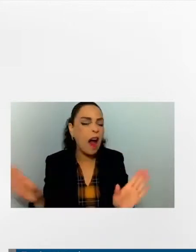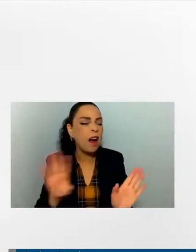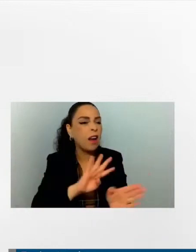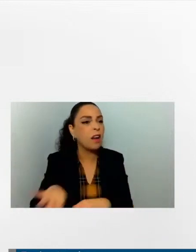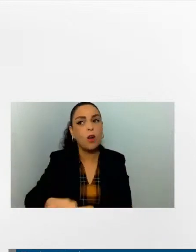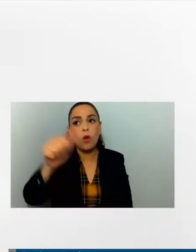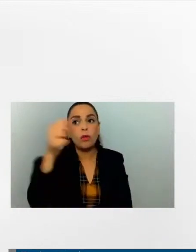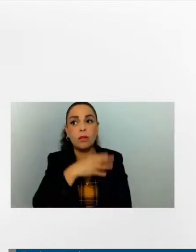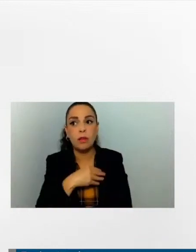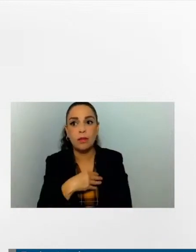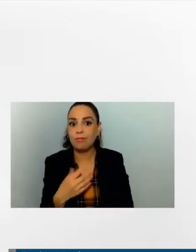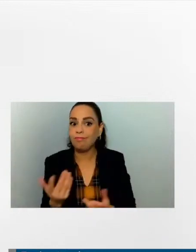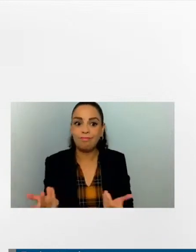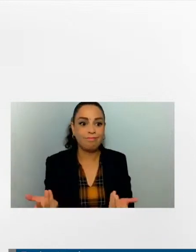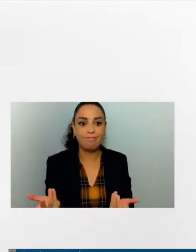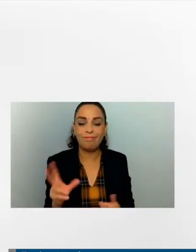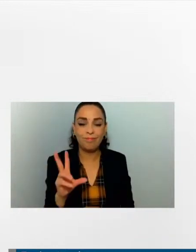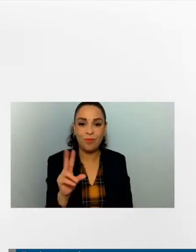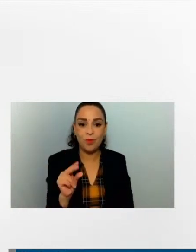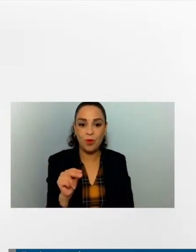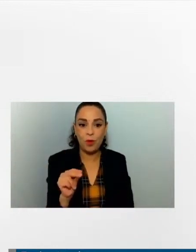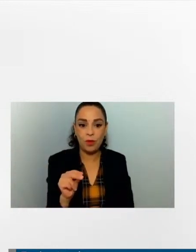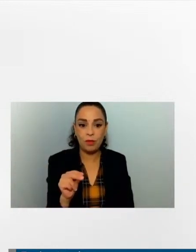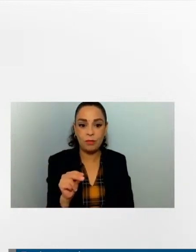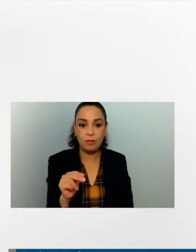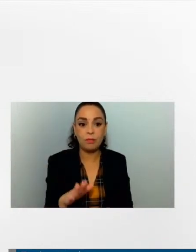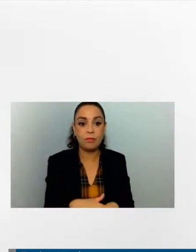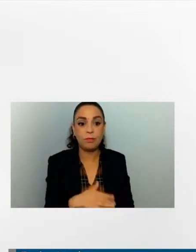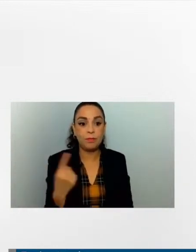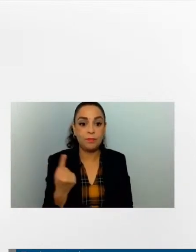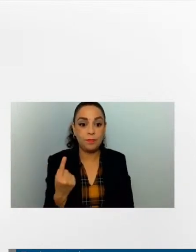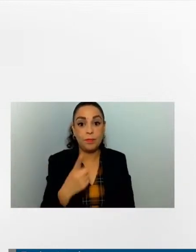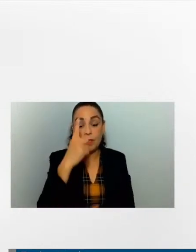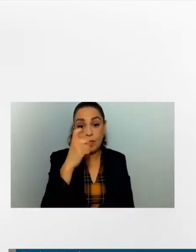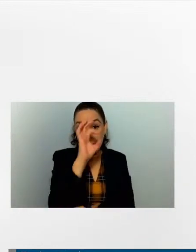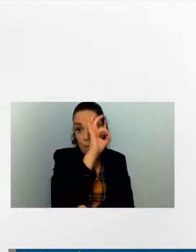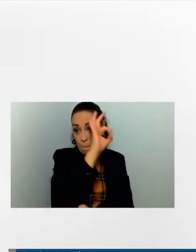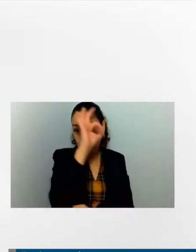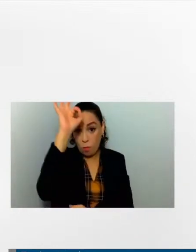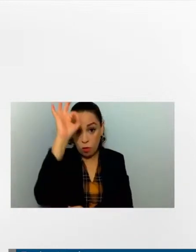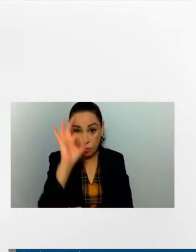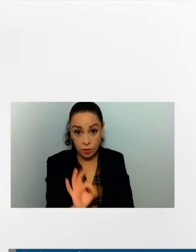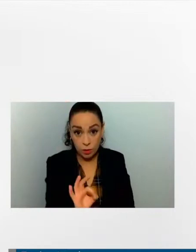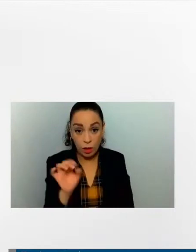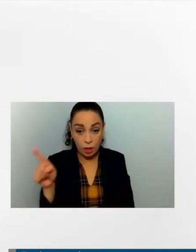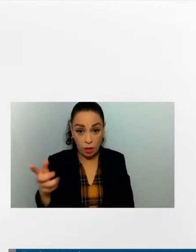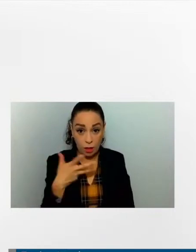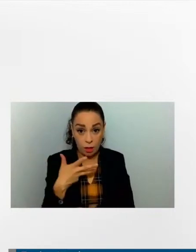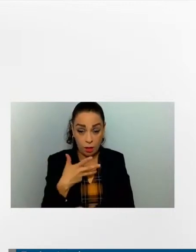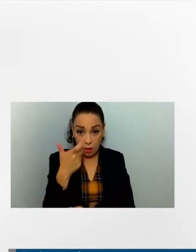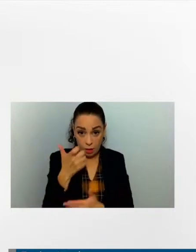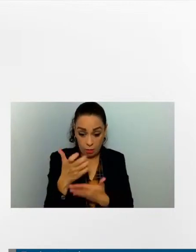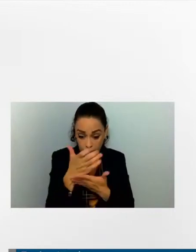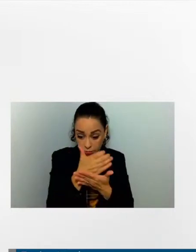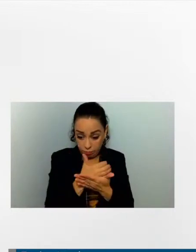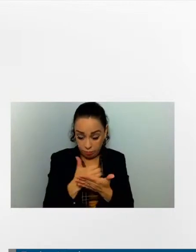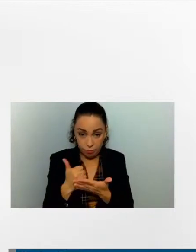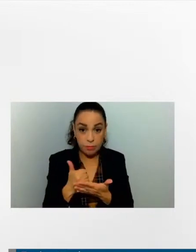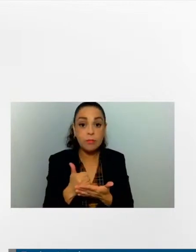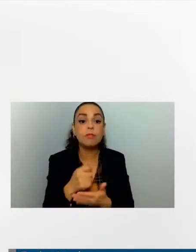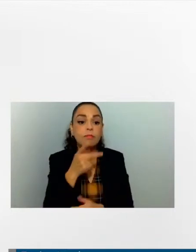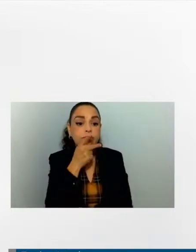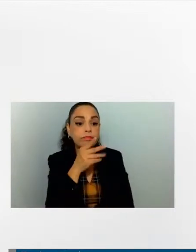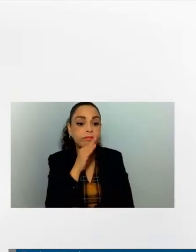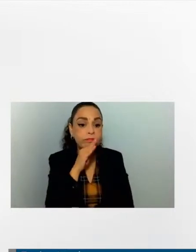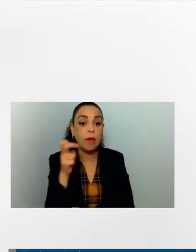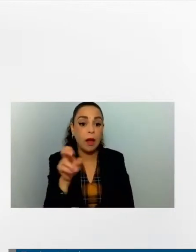hijos o hijas se calculan considerando la capacidad del 100% que tiene para darlos el padre o la madre, ¿no?